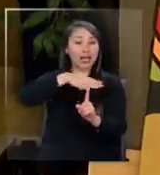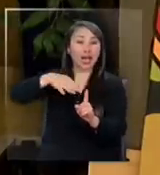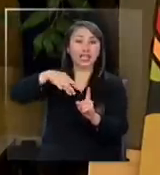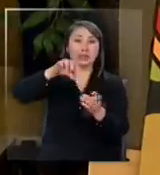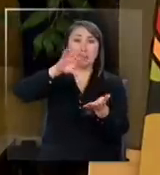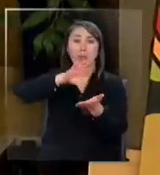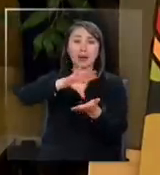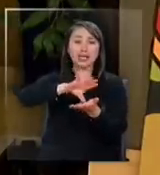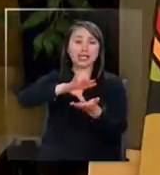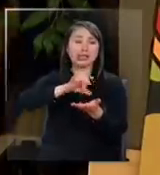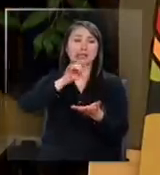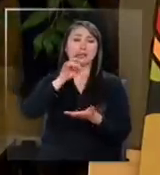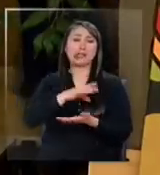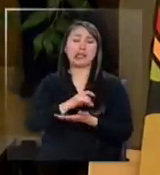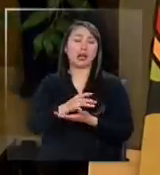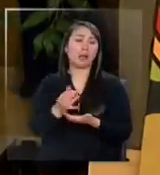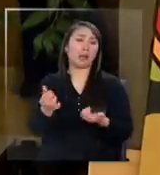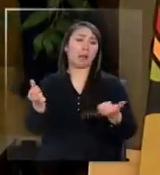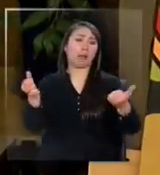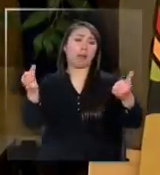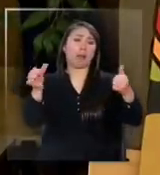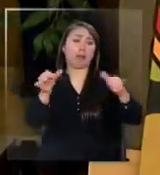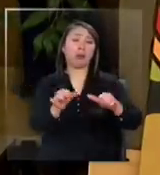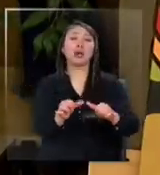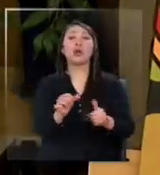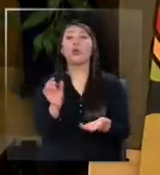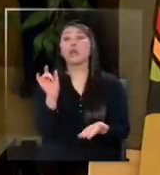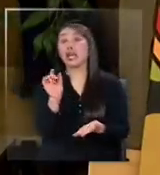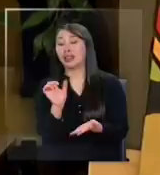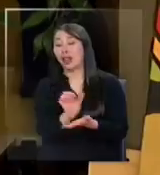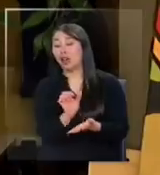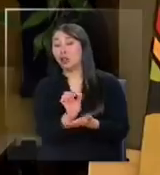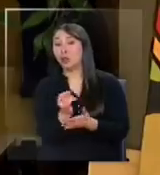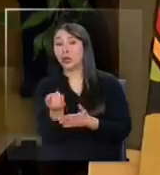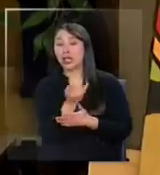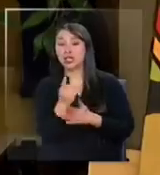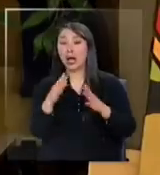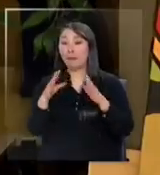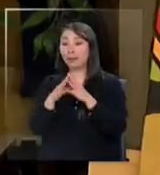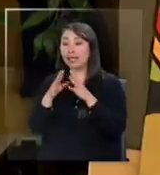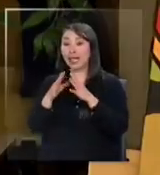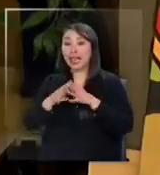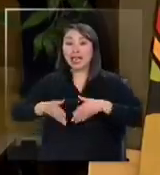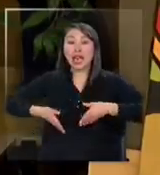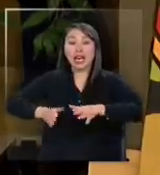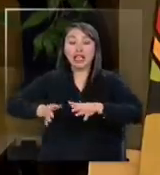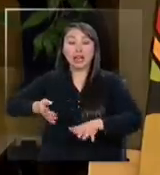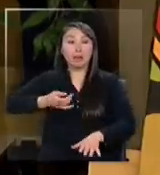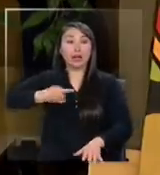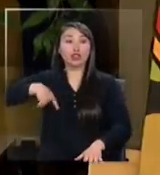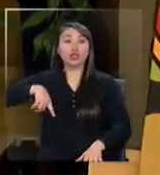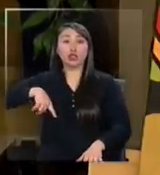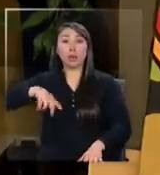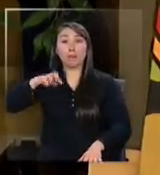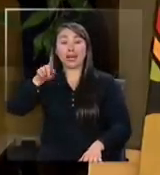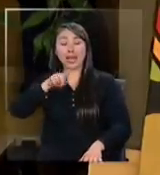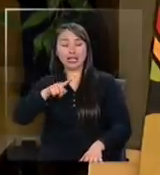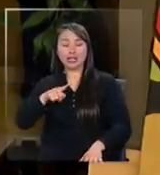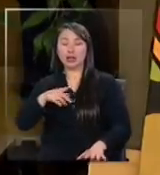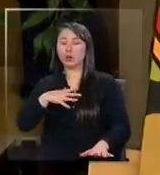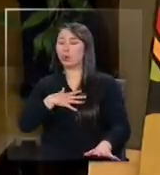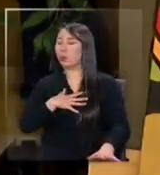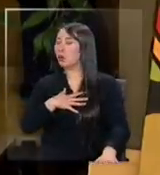país en un estado, primero en estado de emergencia, segundo con militares en las calles, que para nosotros los socialistas es